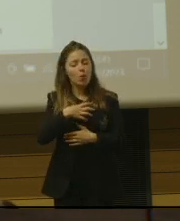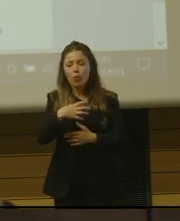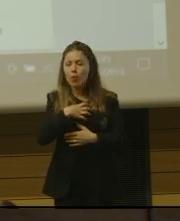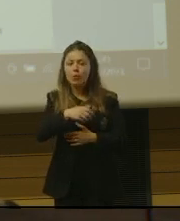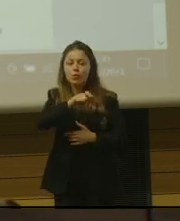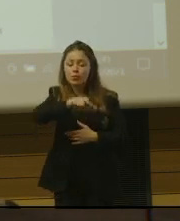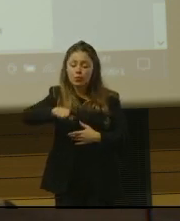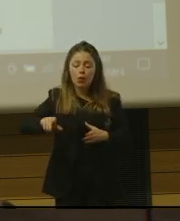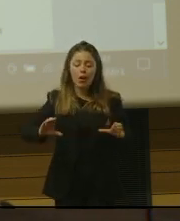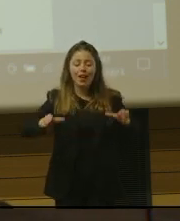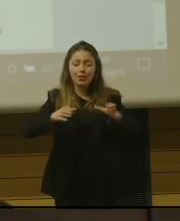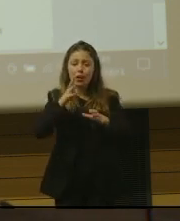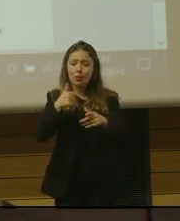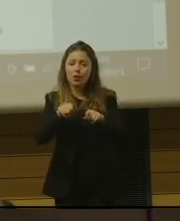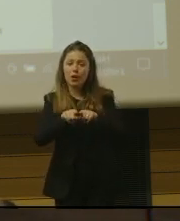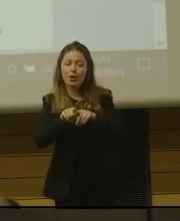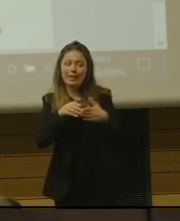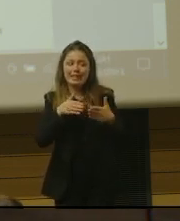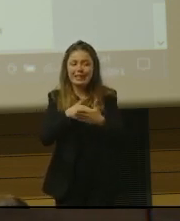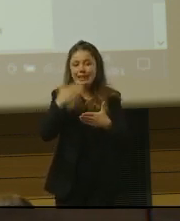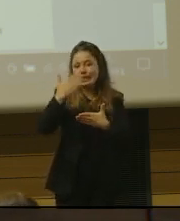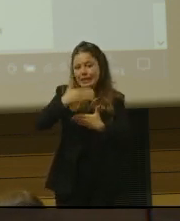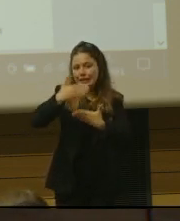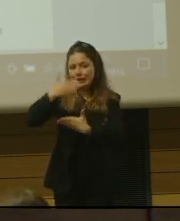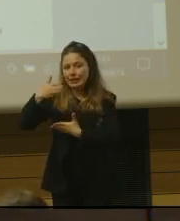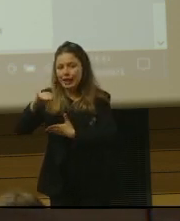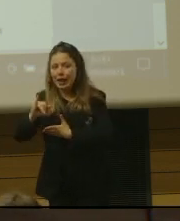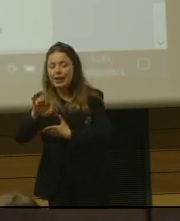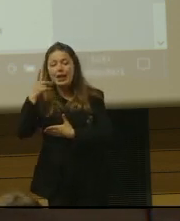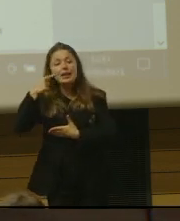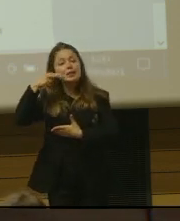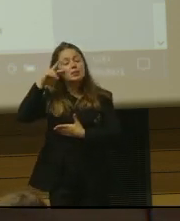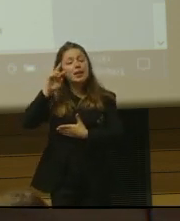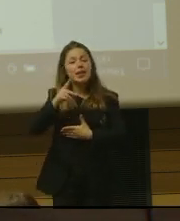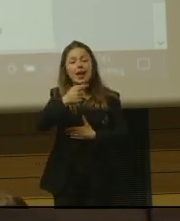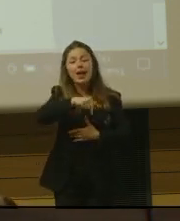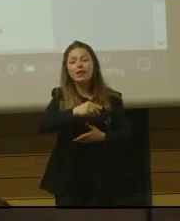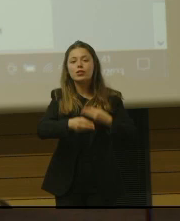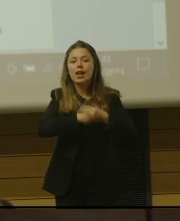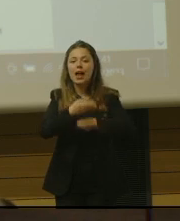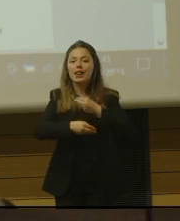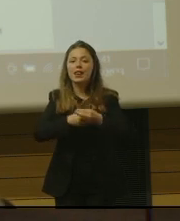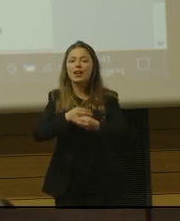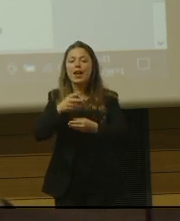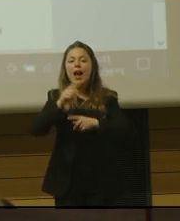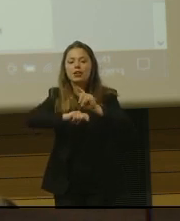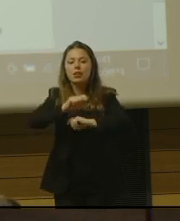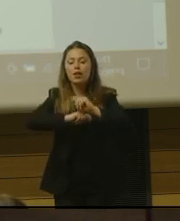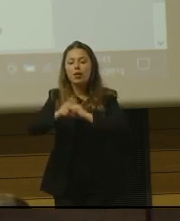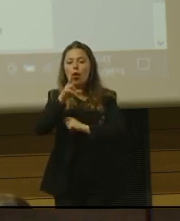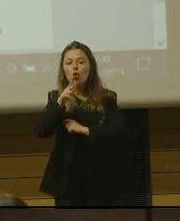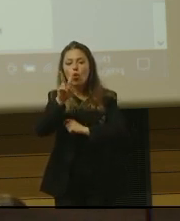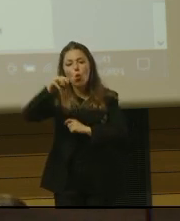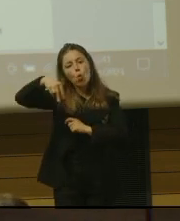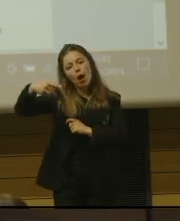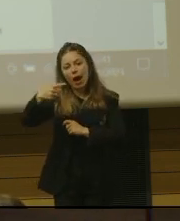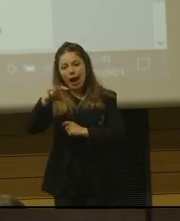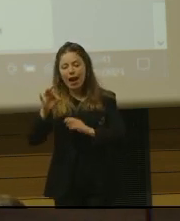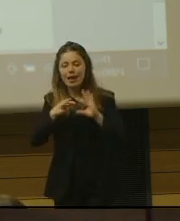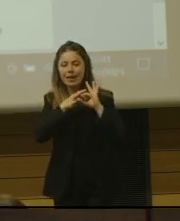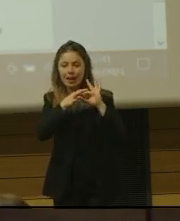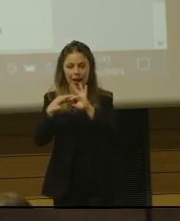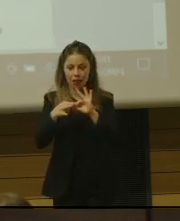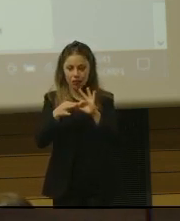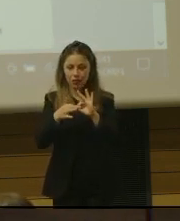determinadas poblaciones, aquí viene Hugo, que nos va a contar un poco la experiencia que ellos hicieron desde la Asociación UNGA, ¿no? Relacionado con todo esto.